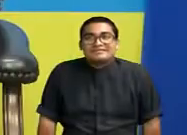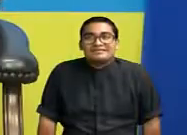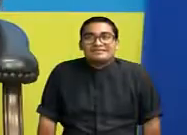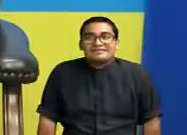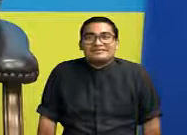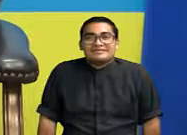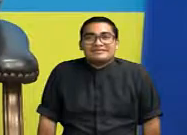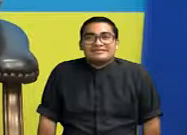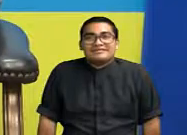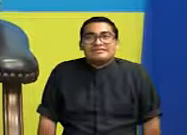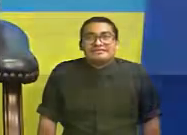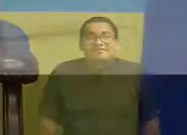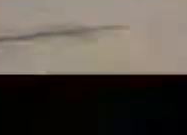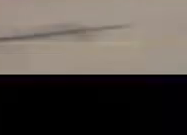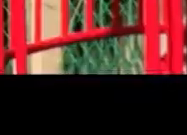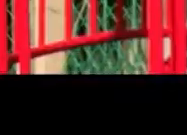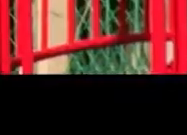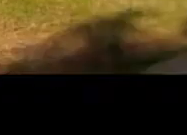Baja mi tono.